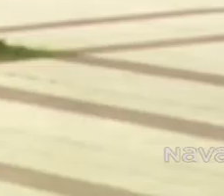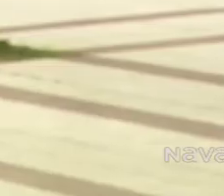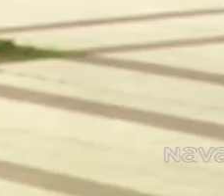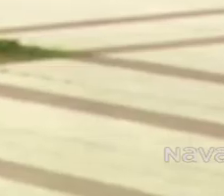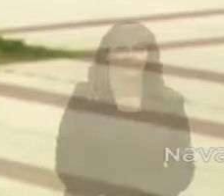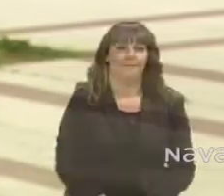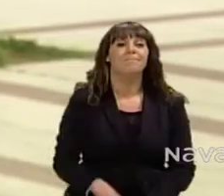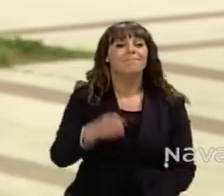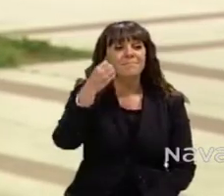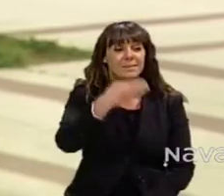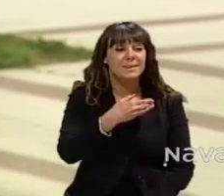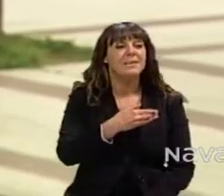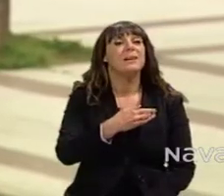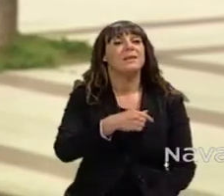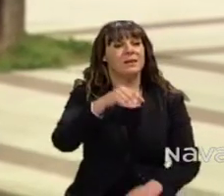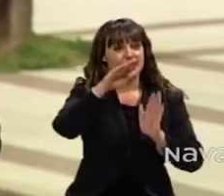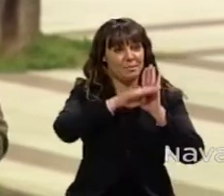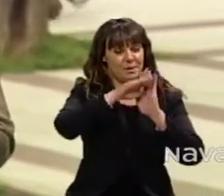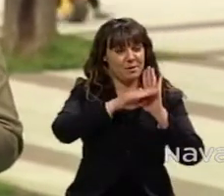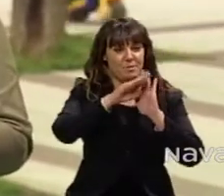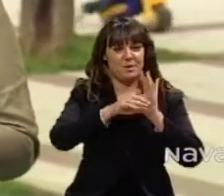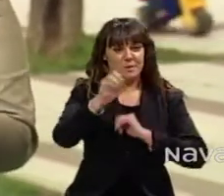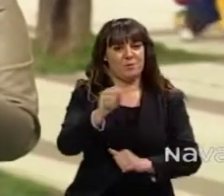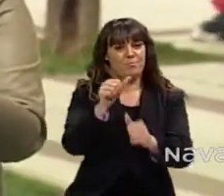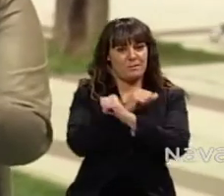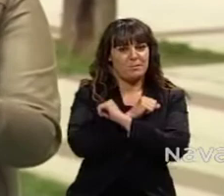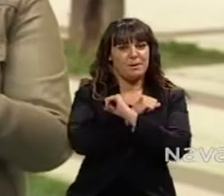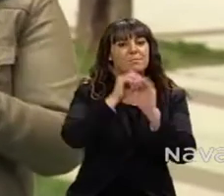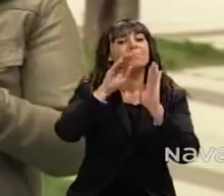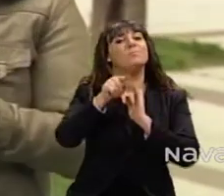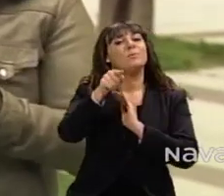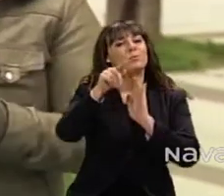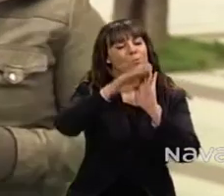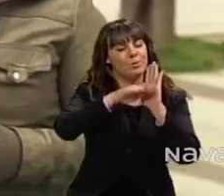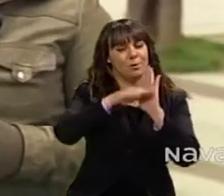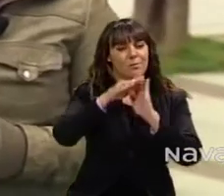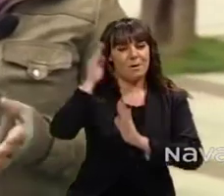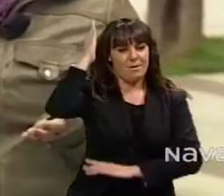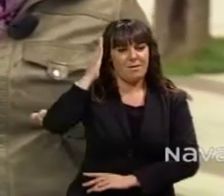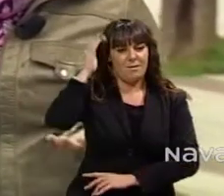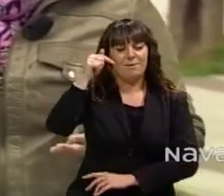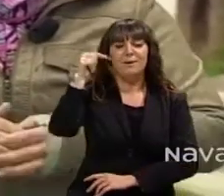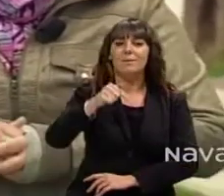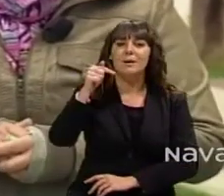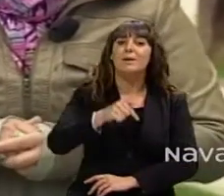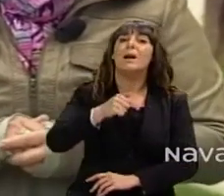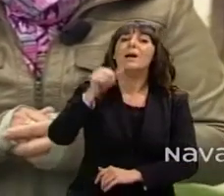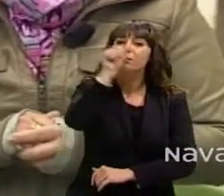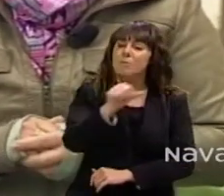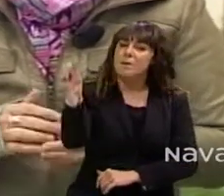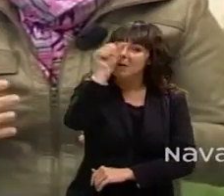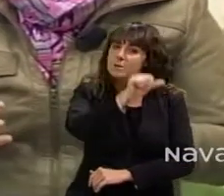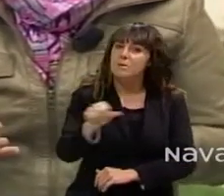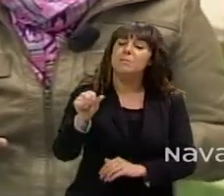¿Qué tal? ¿Cómo estás? Bienvenido. Esto es No te pares. Ya sabes, tu programa aquí en Navarra Televisión en el que cada semana queremos